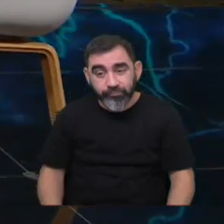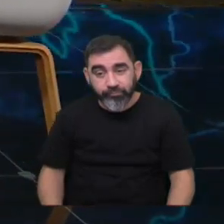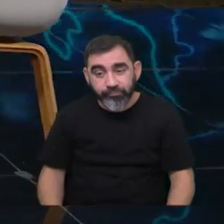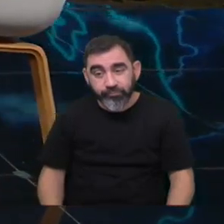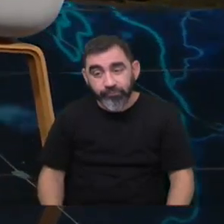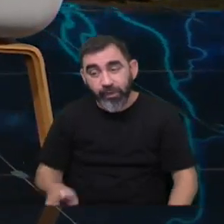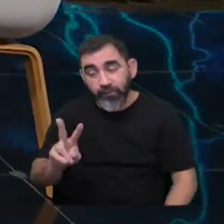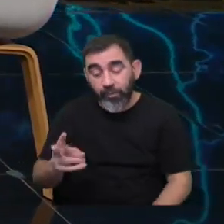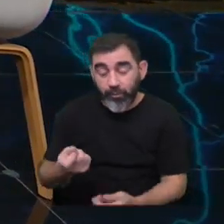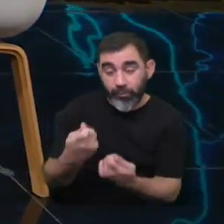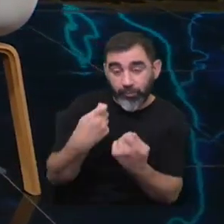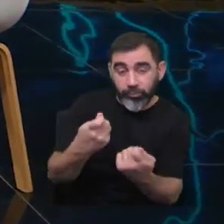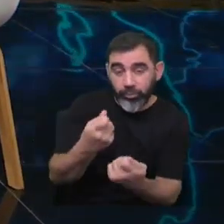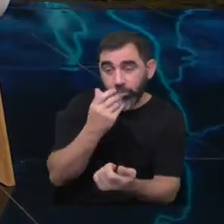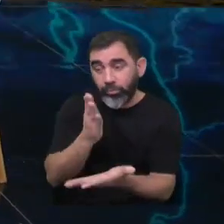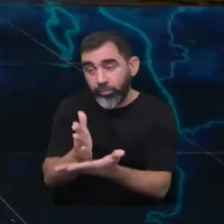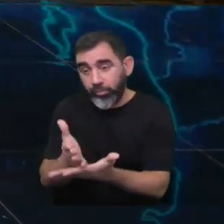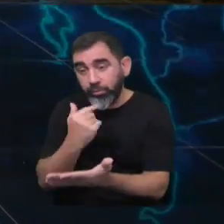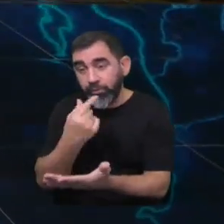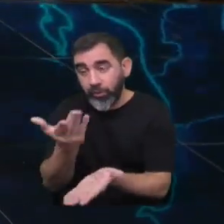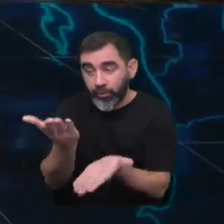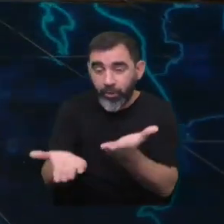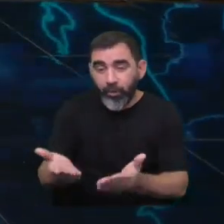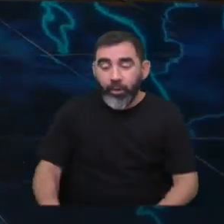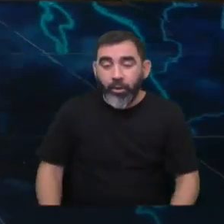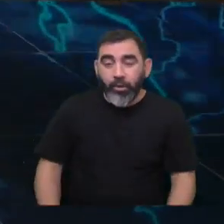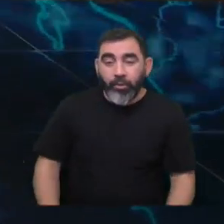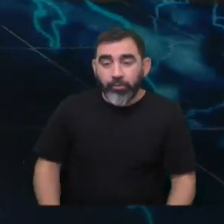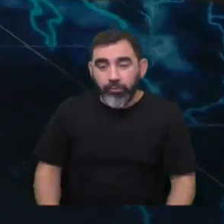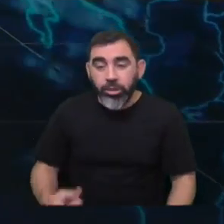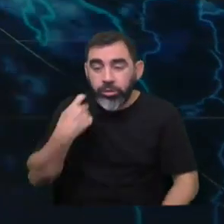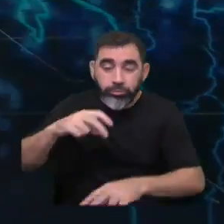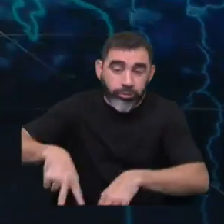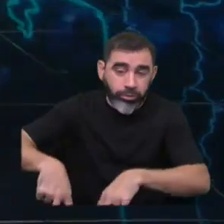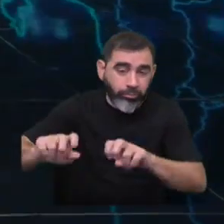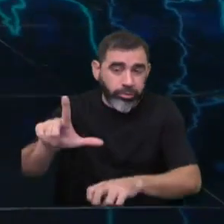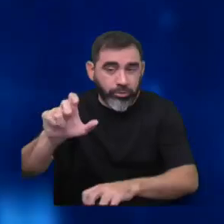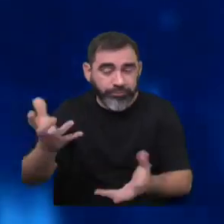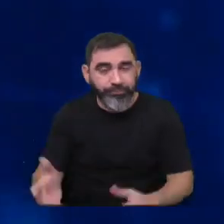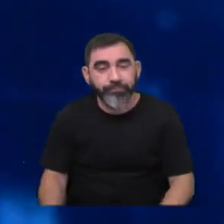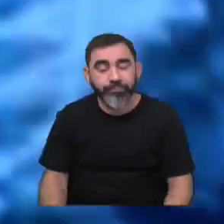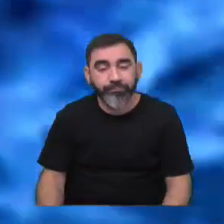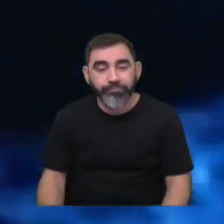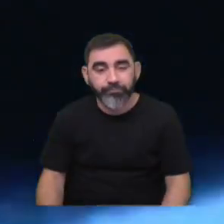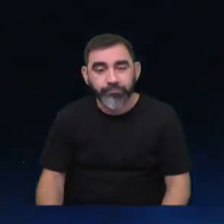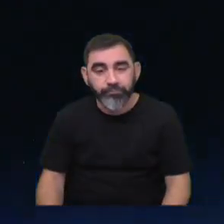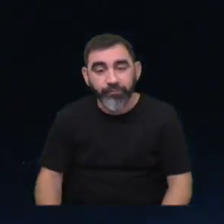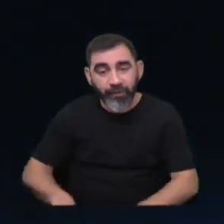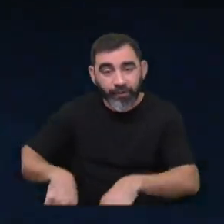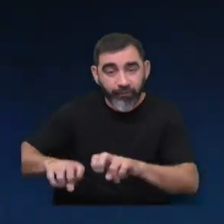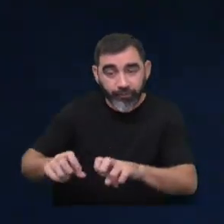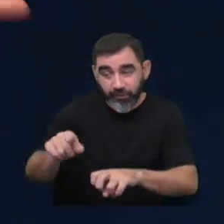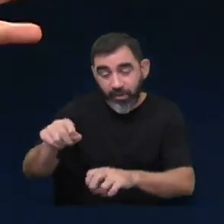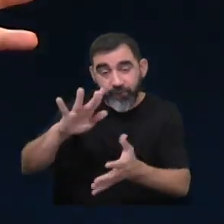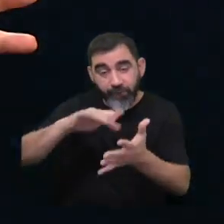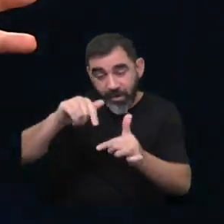el costo-beneficio a futuro lo vale. Pero bueno, hay que investigar, ¿no? Exacto. ¿Y estas investigaciones las estás llevando adelante allá en Valencia